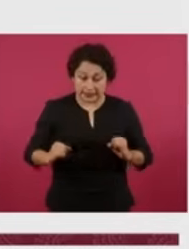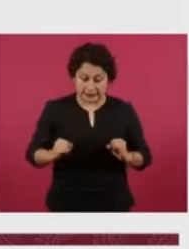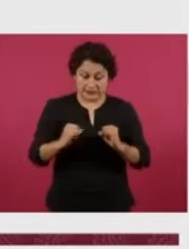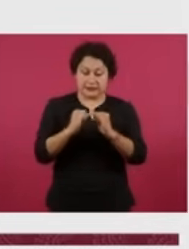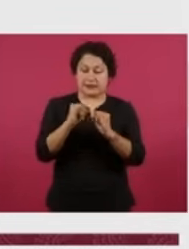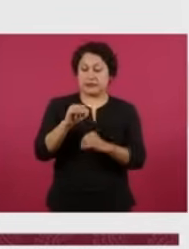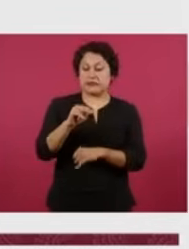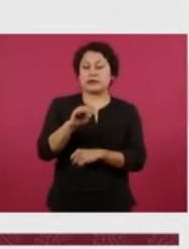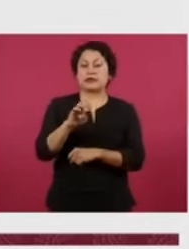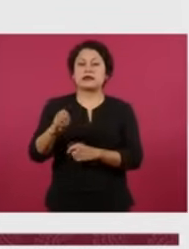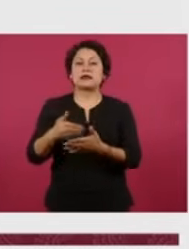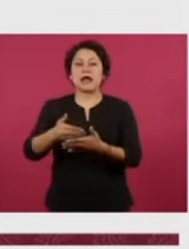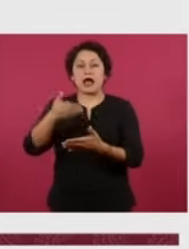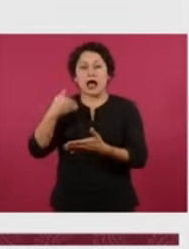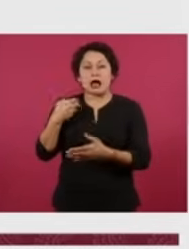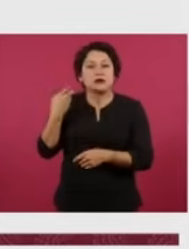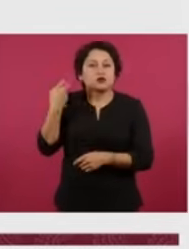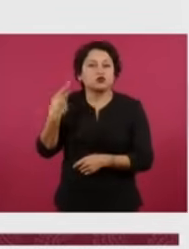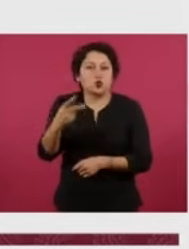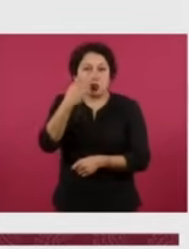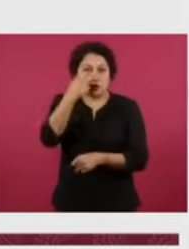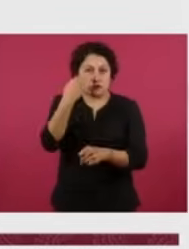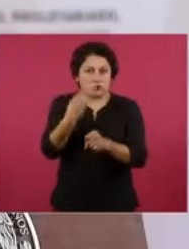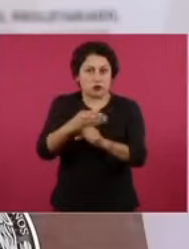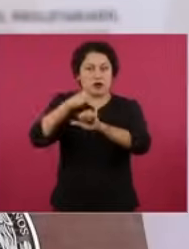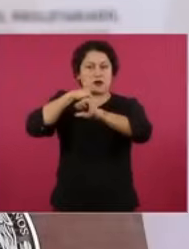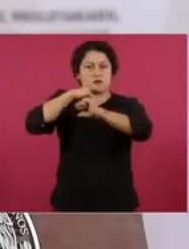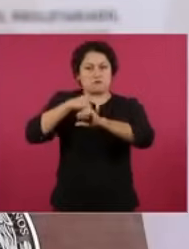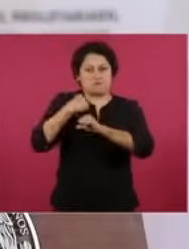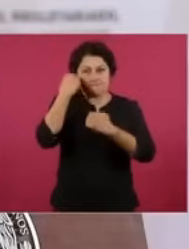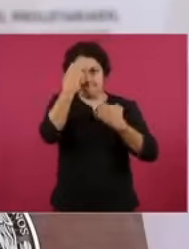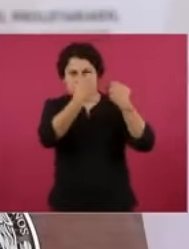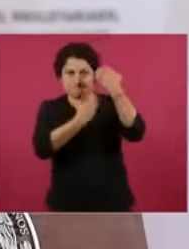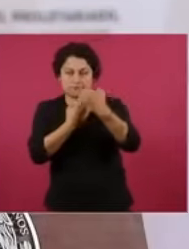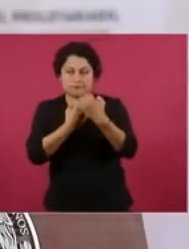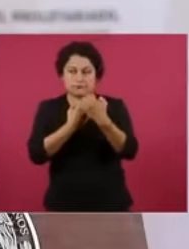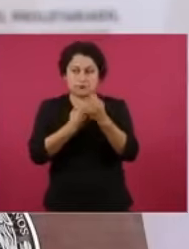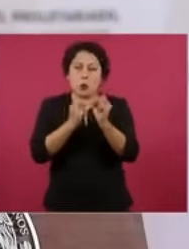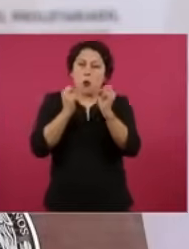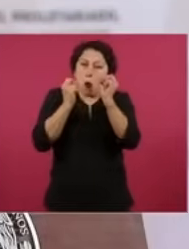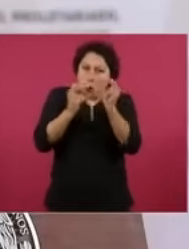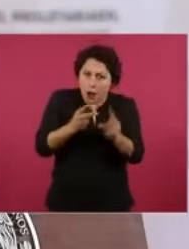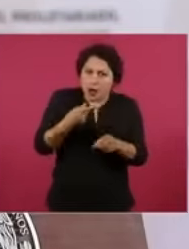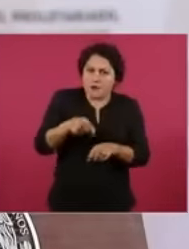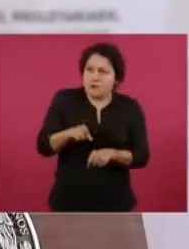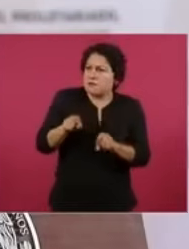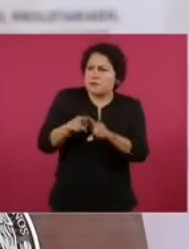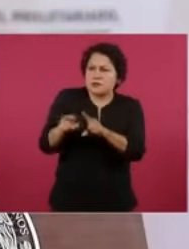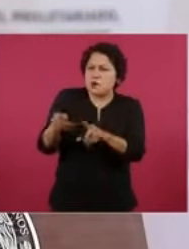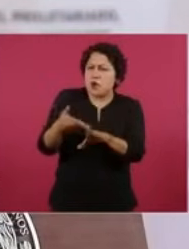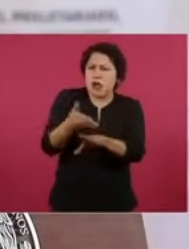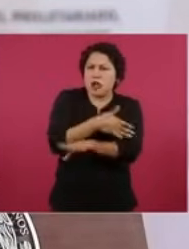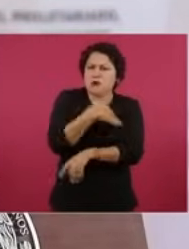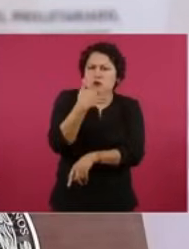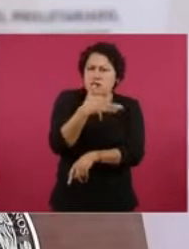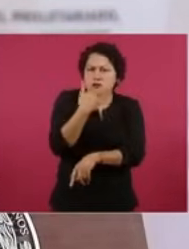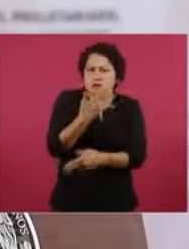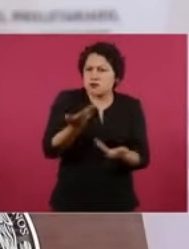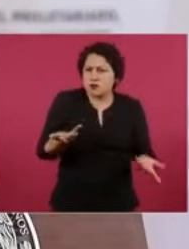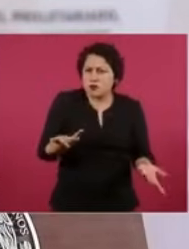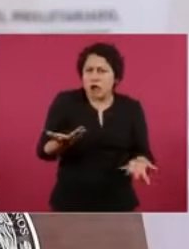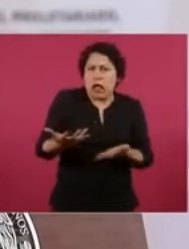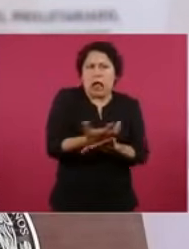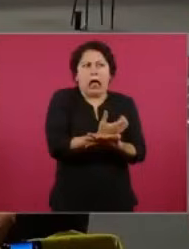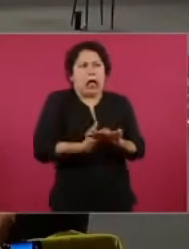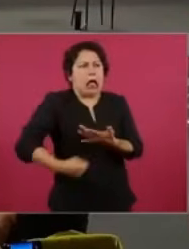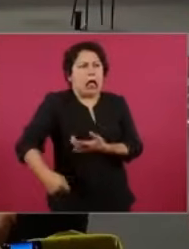información. ¿Qué creen? También era poner a competir empresas del mismo dueño y ganar licitaciones millonarias. Pero